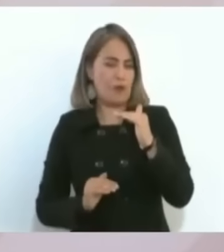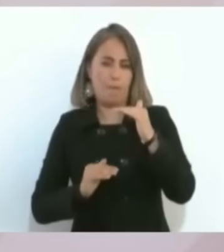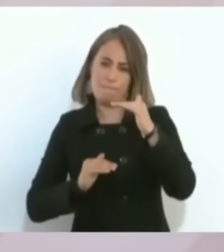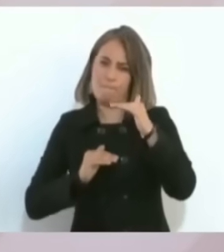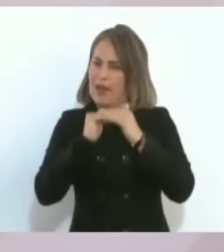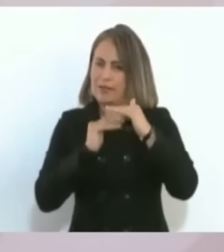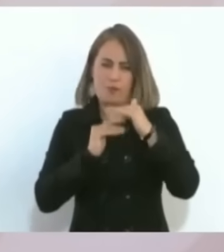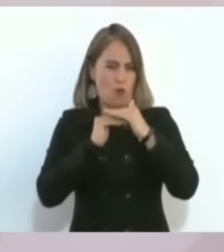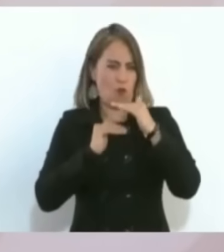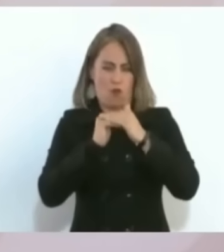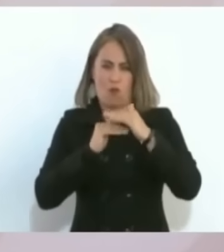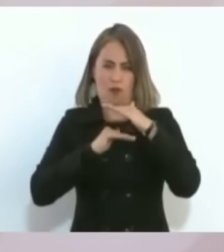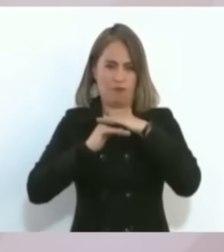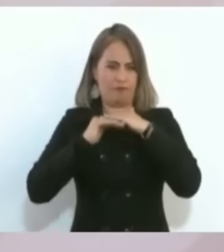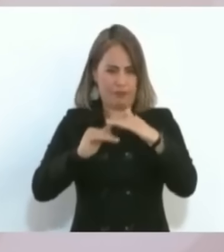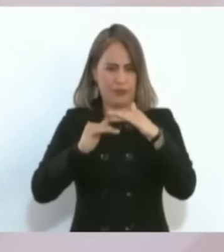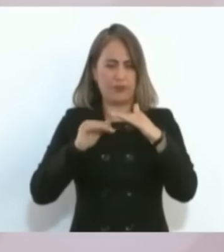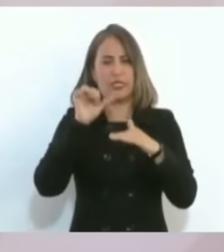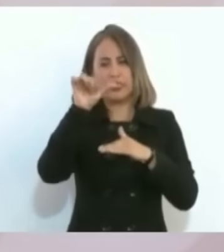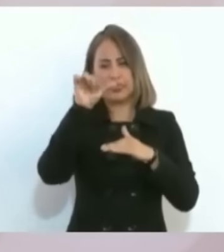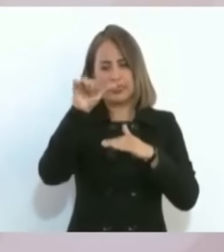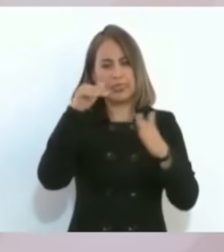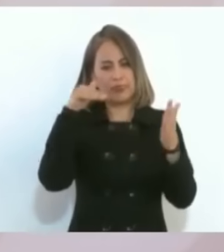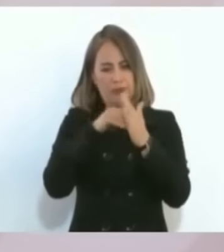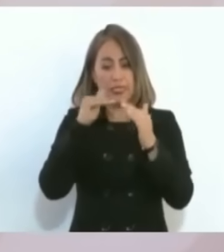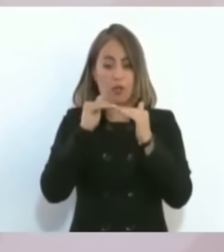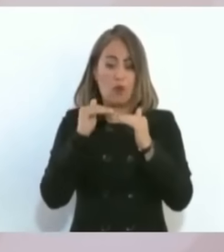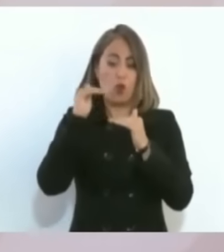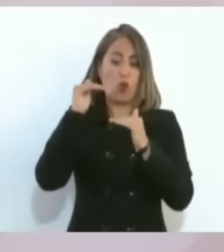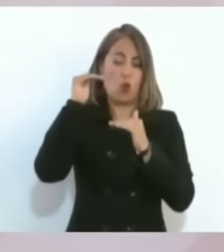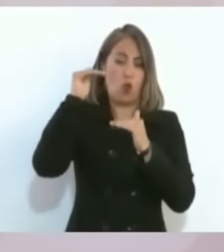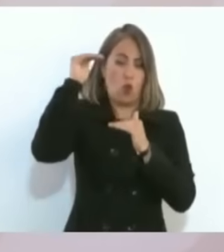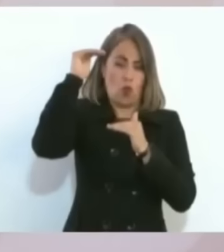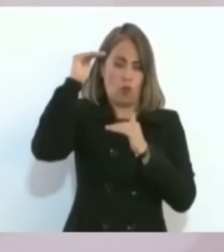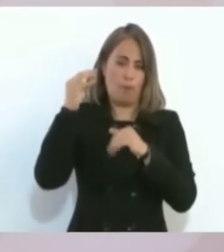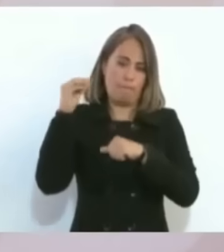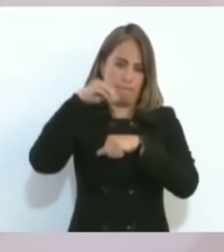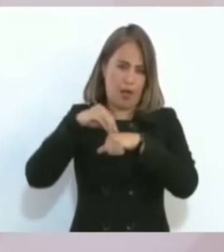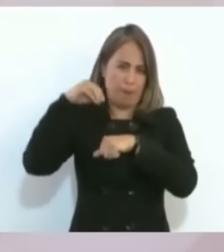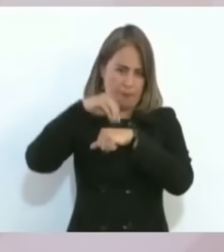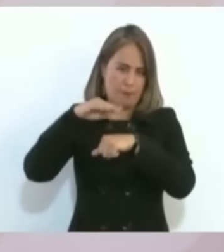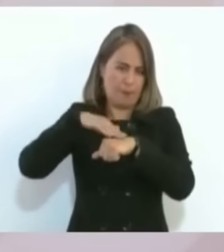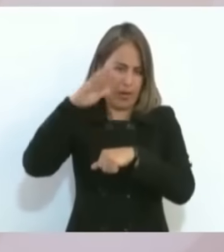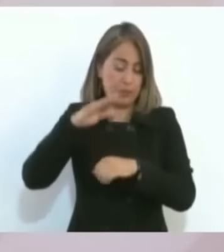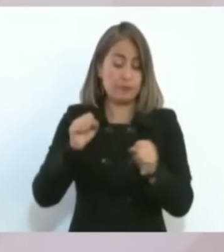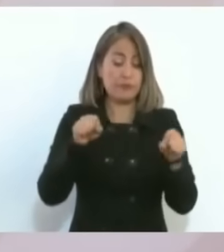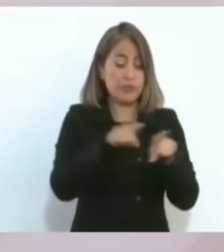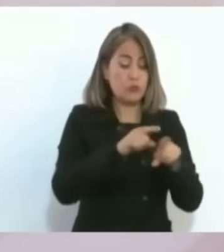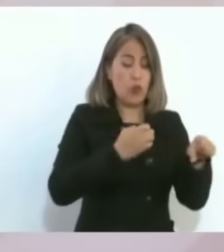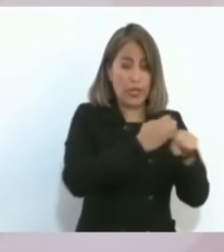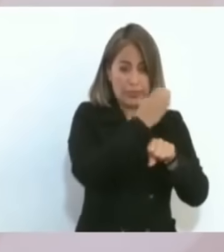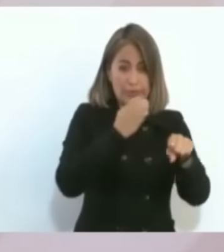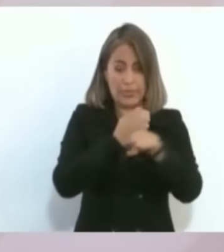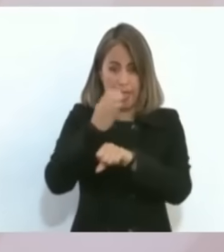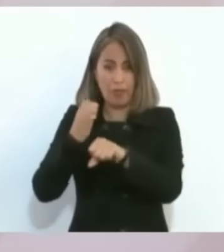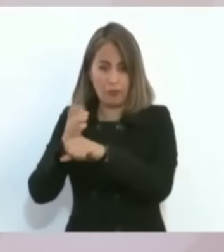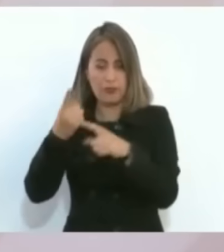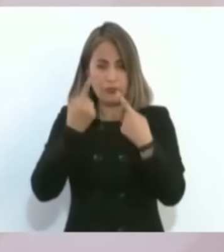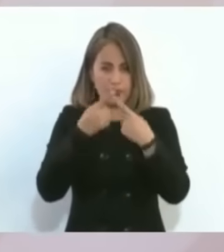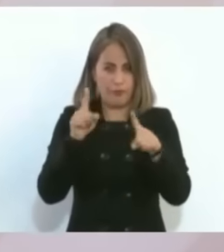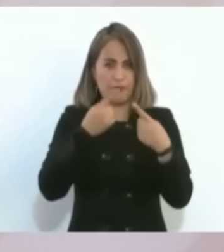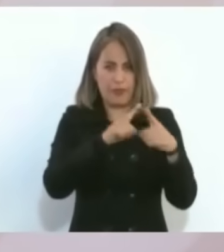ahí para arriba. Y en los estados, los que